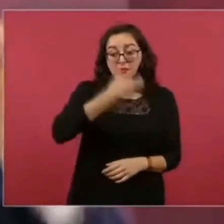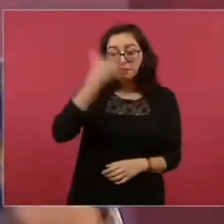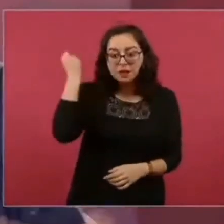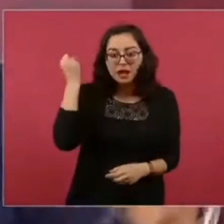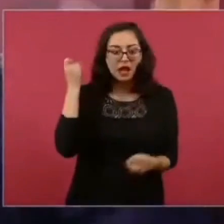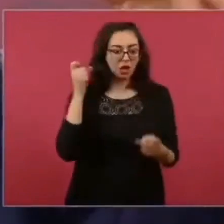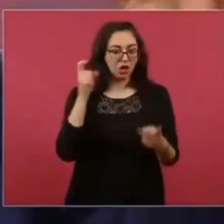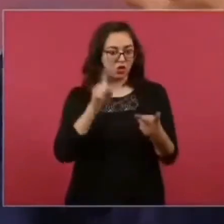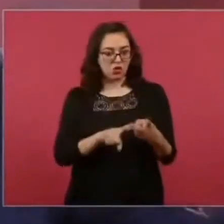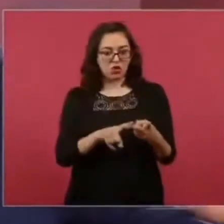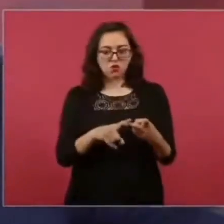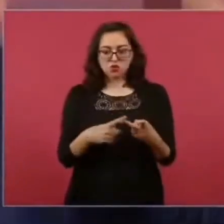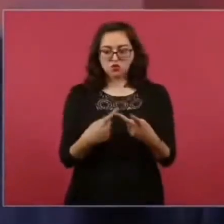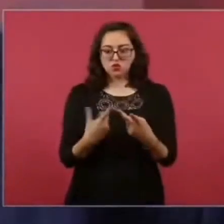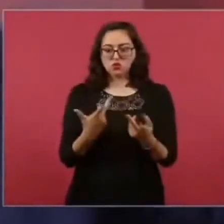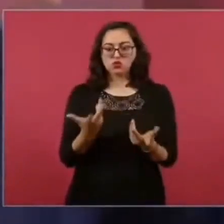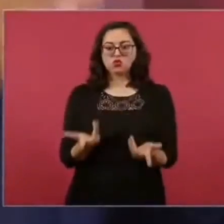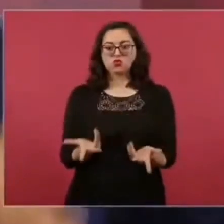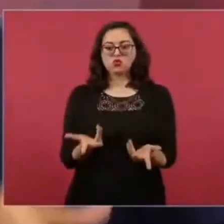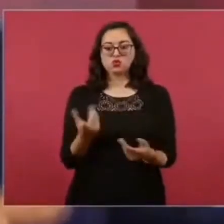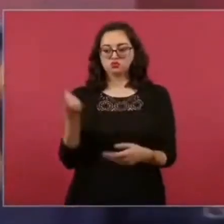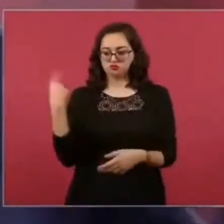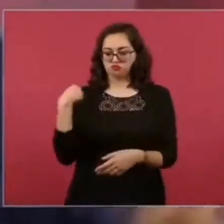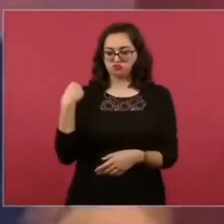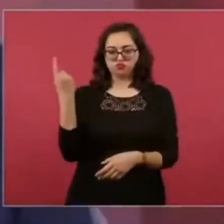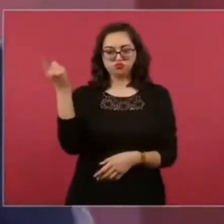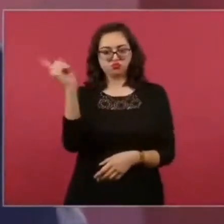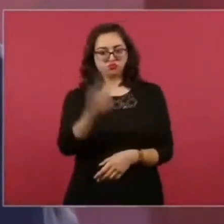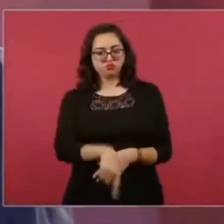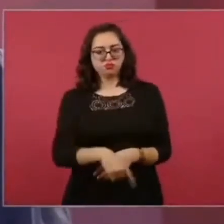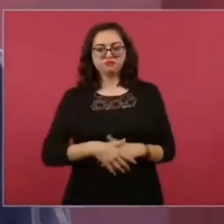En el caso que nos corresponde,